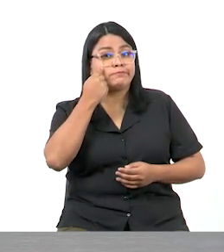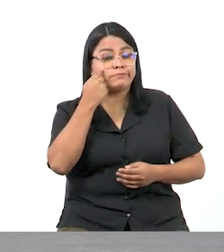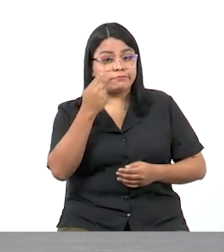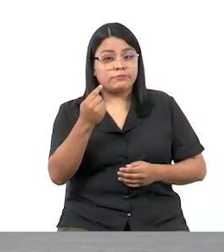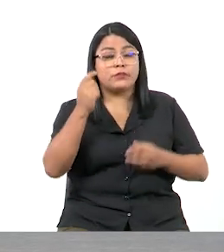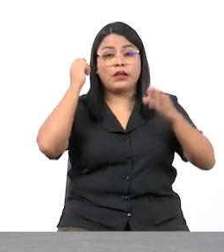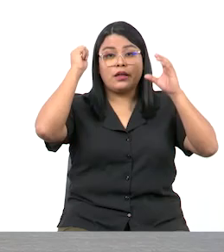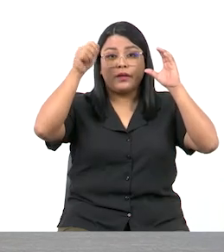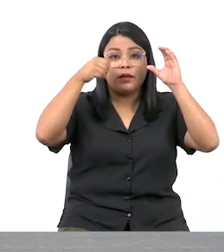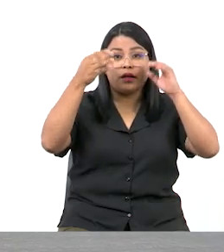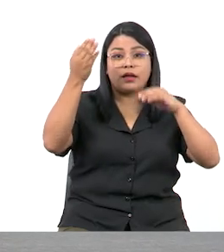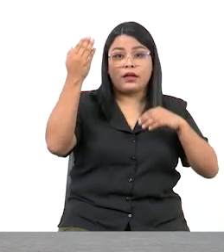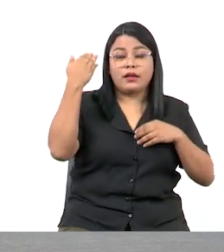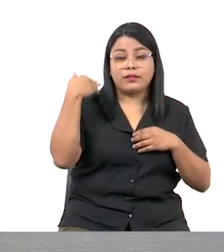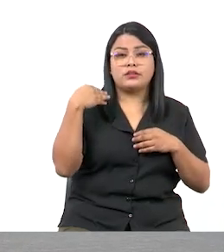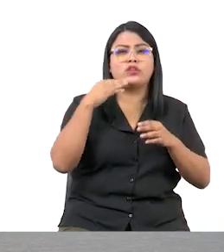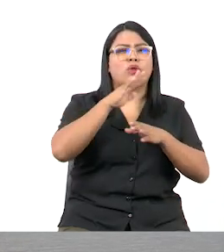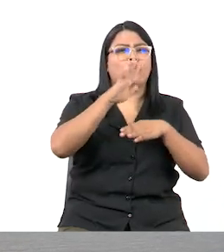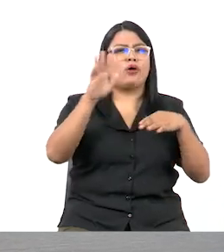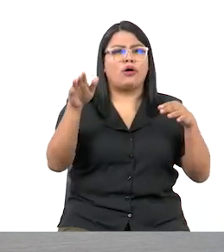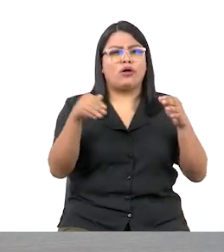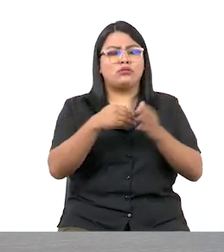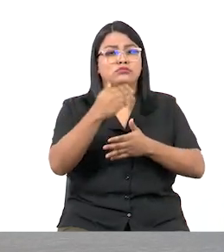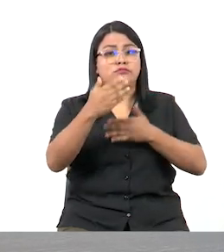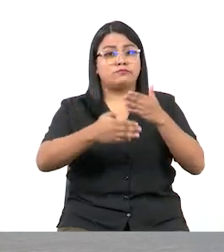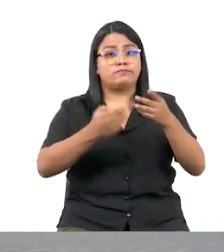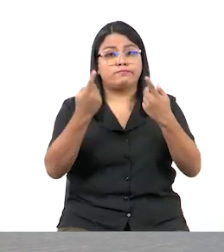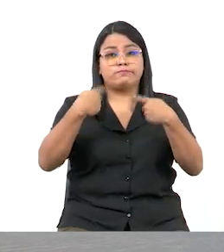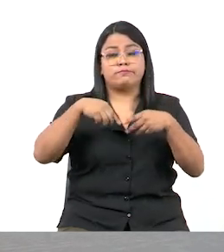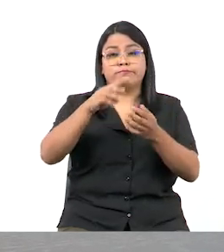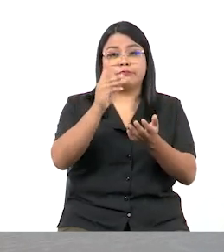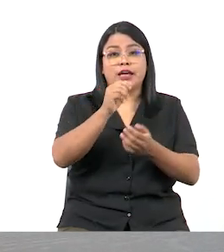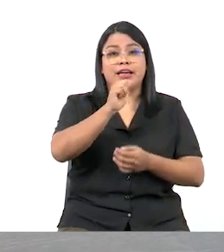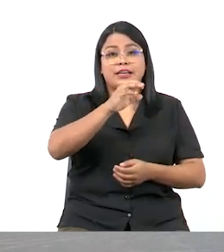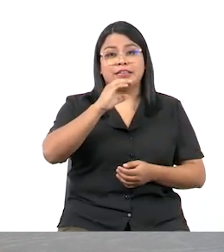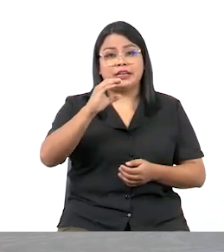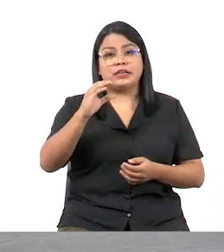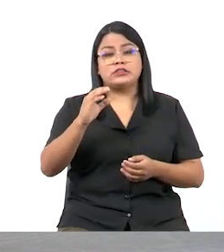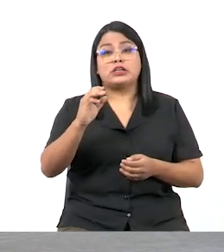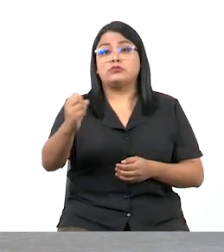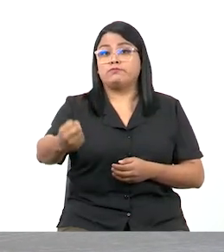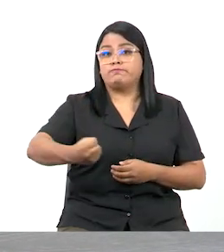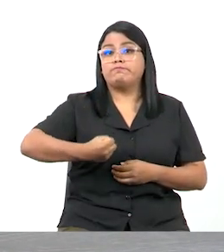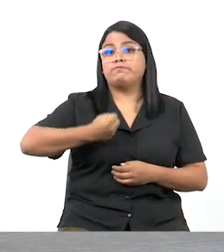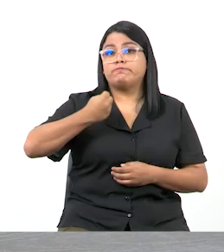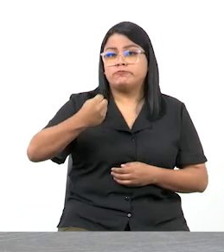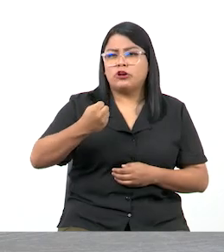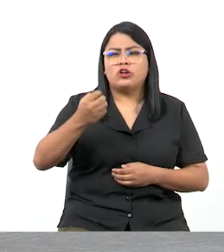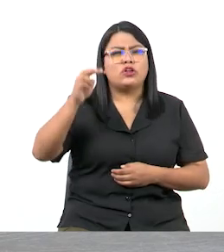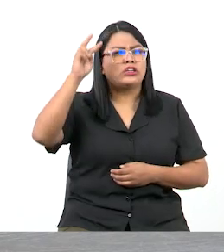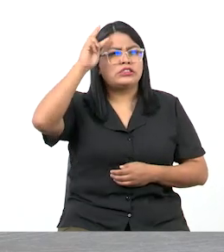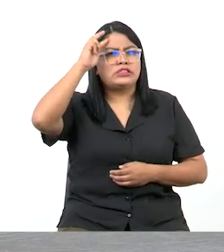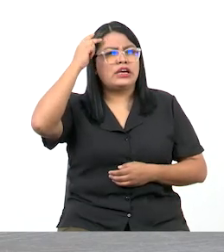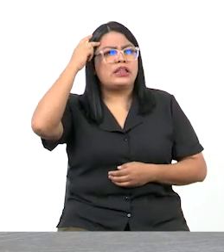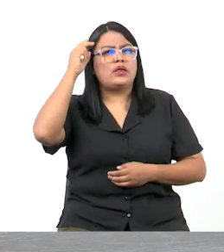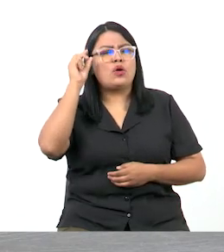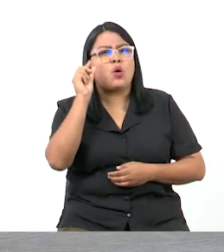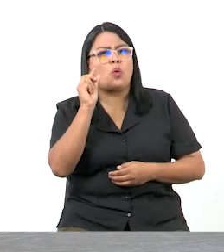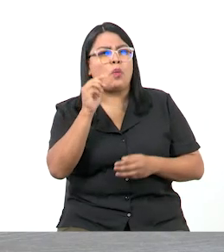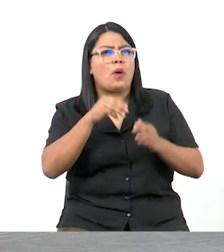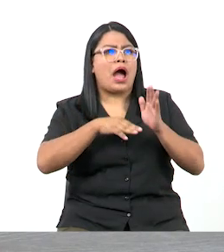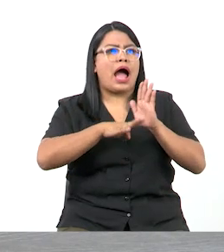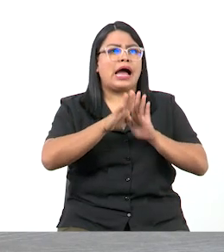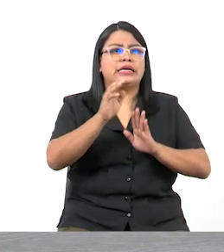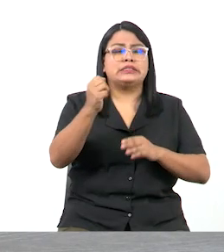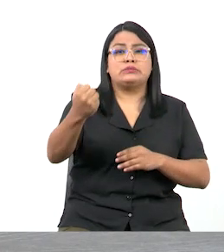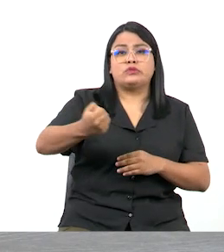Oliver, como pudimos observar en el bloque anterior, cada una de las fases de la secuencia didáctica ACC es primordial. No es